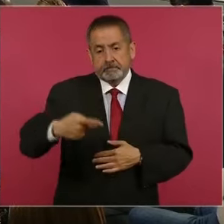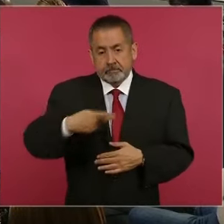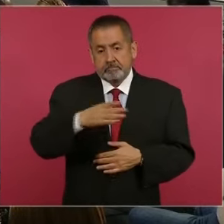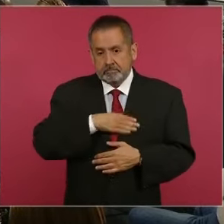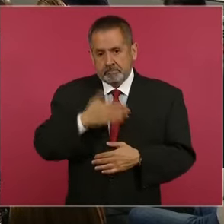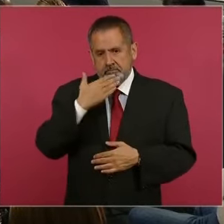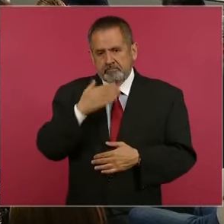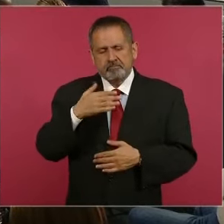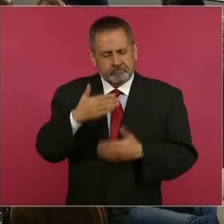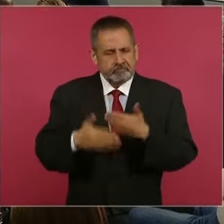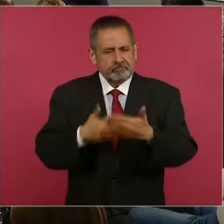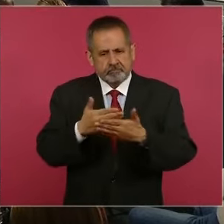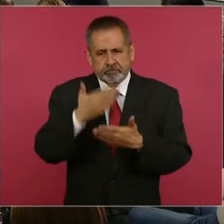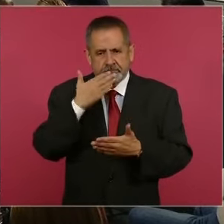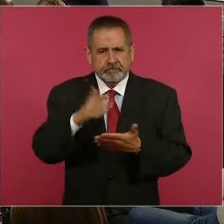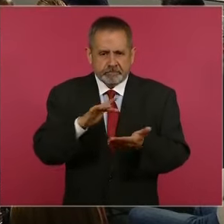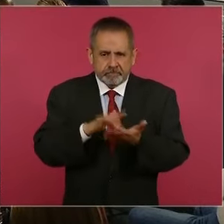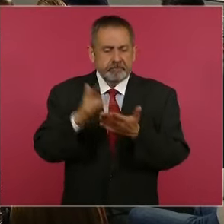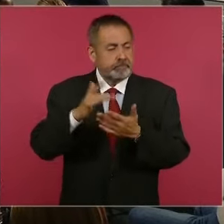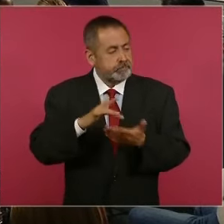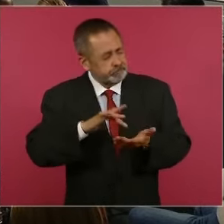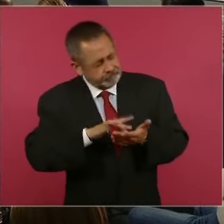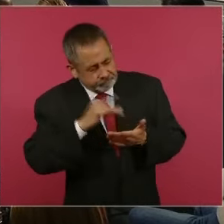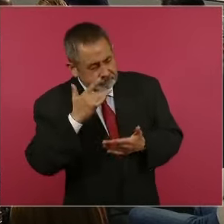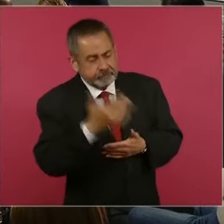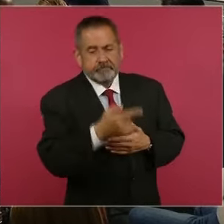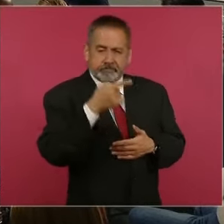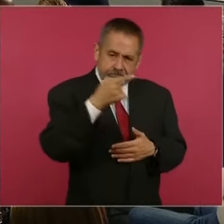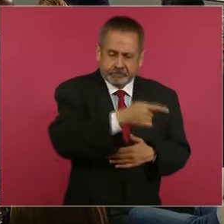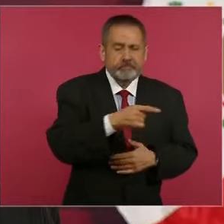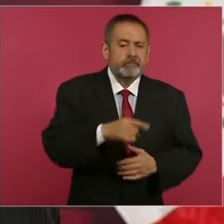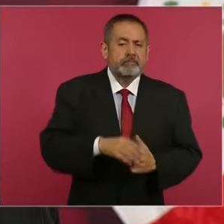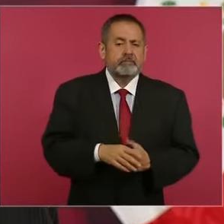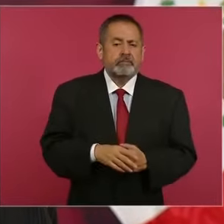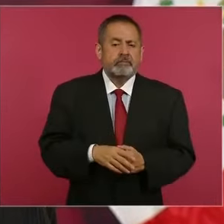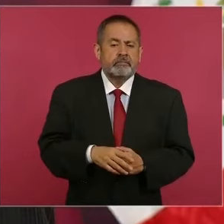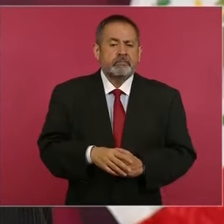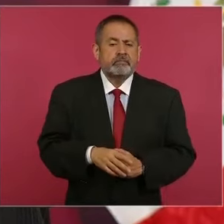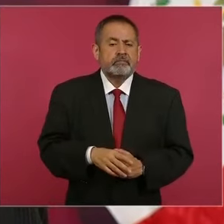preguntas. De nuevo, agradecerle